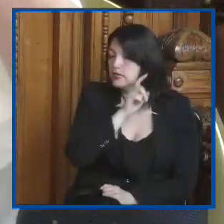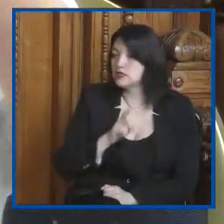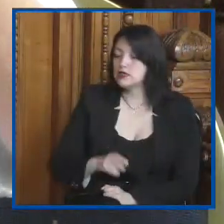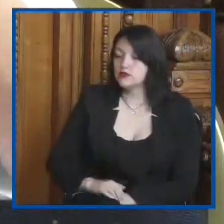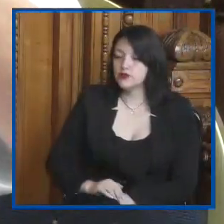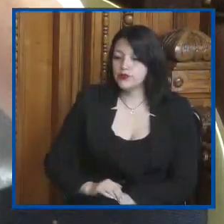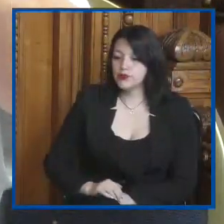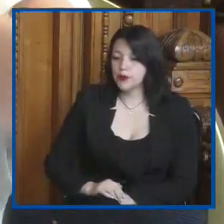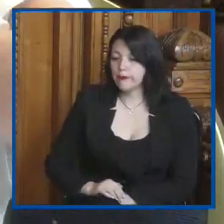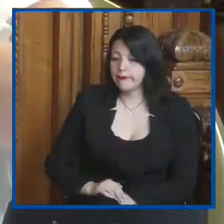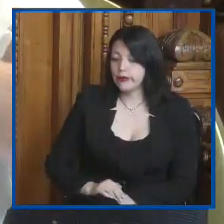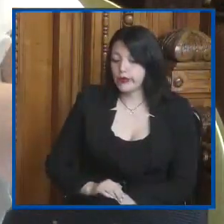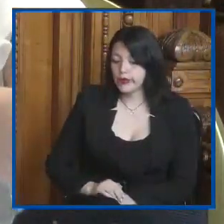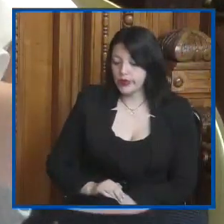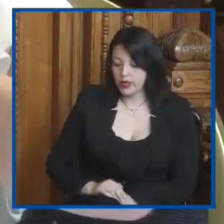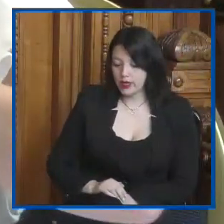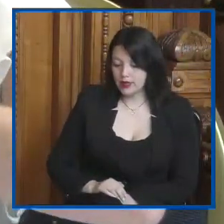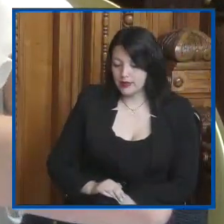controlar